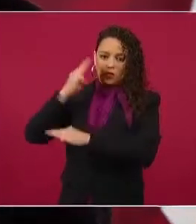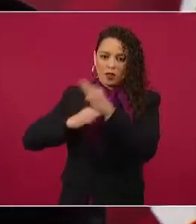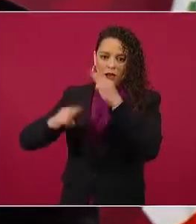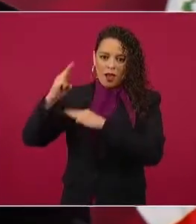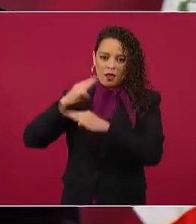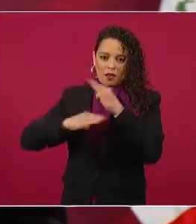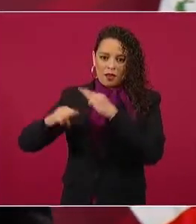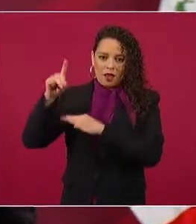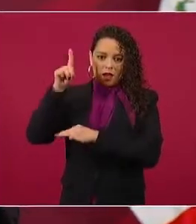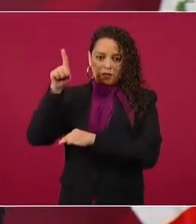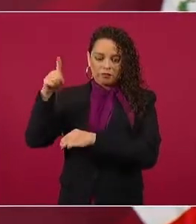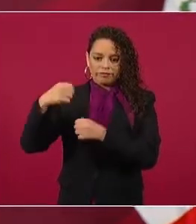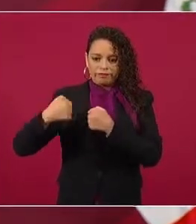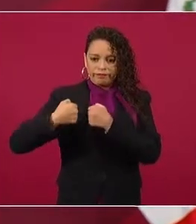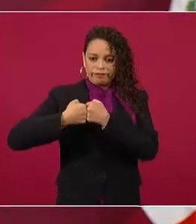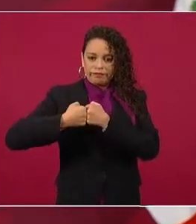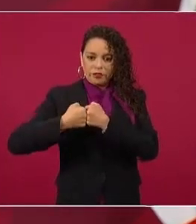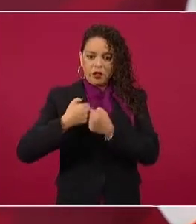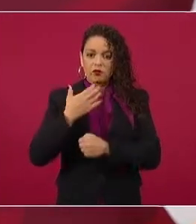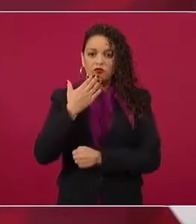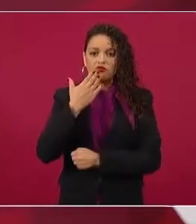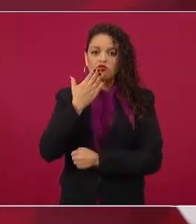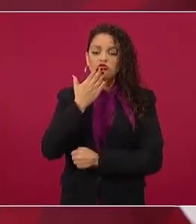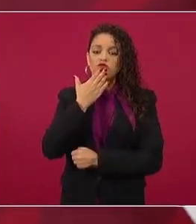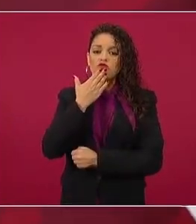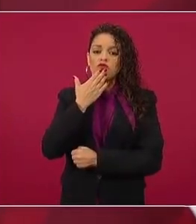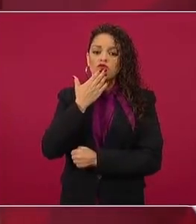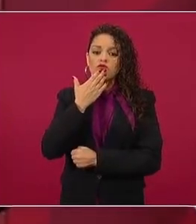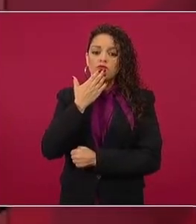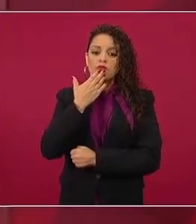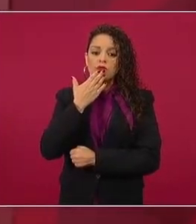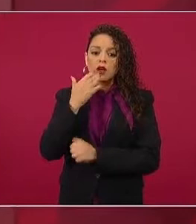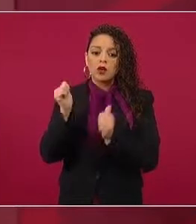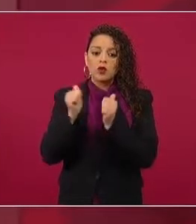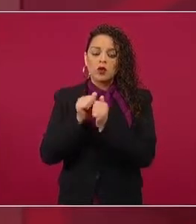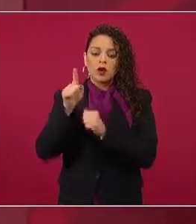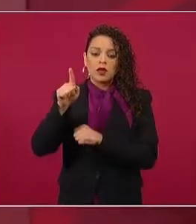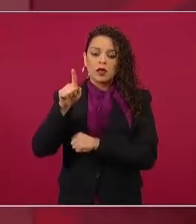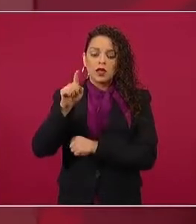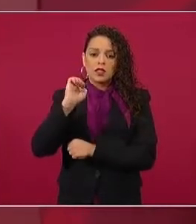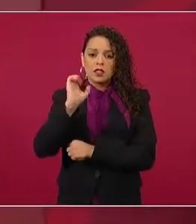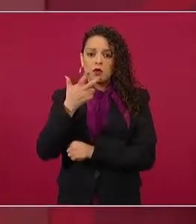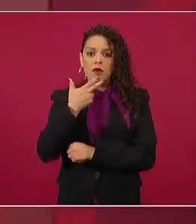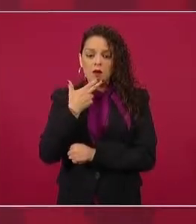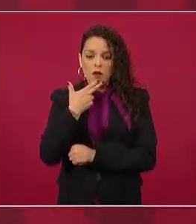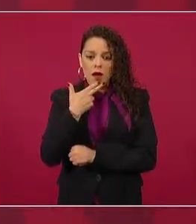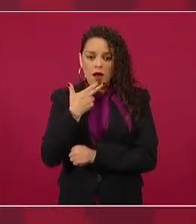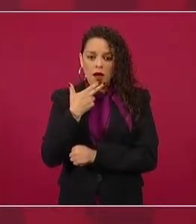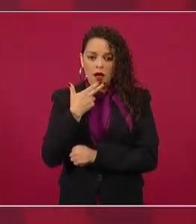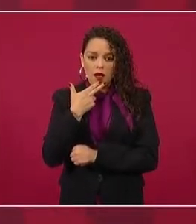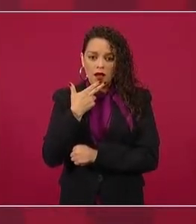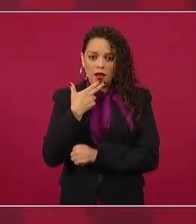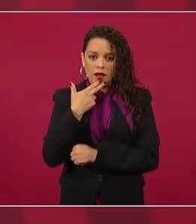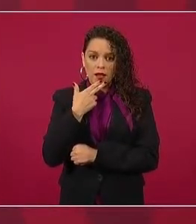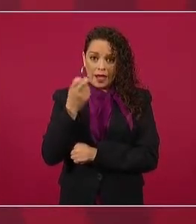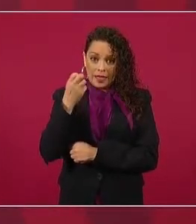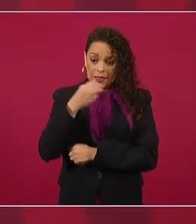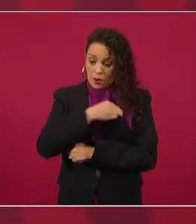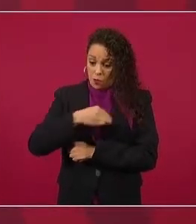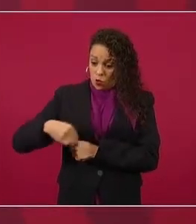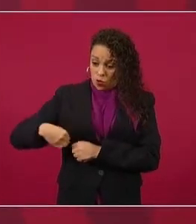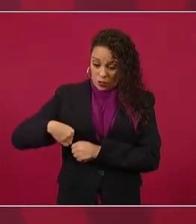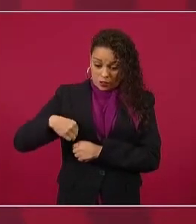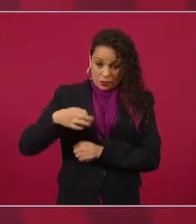límites de Sonora con Chihuahua, todos esos municipios.